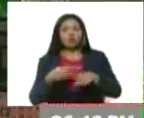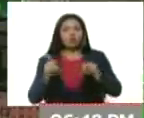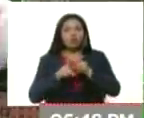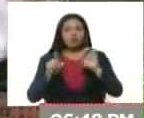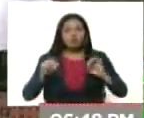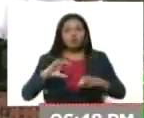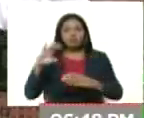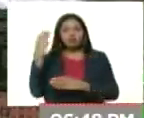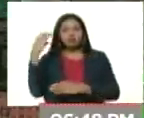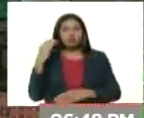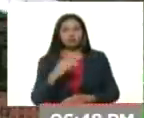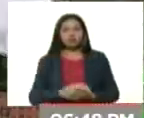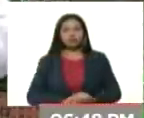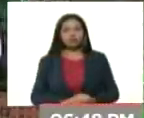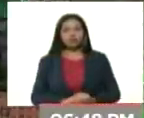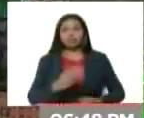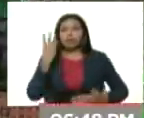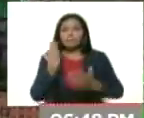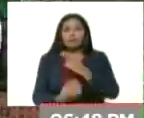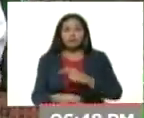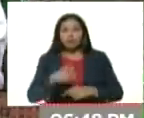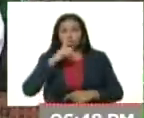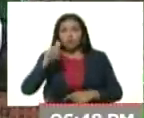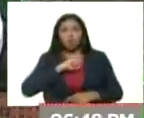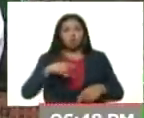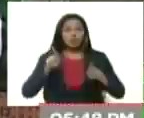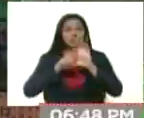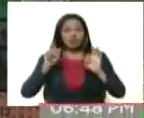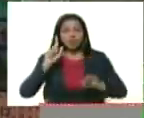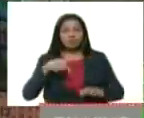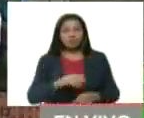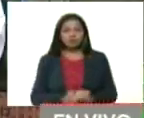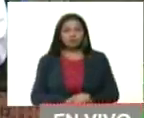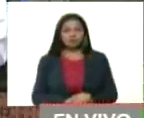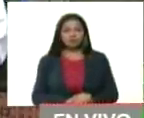República de Colombia, huyendo del odio, huyendo